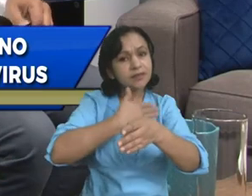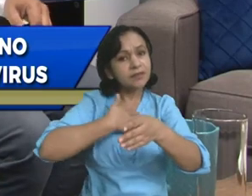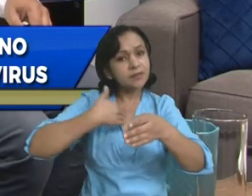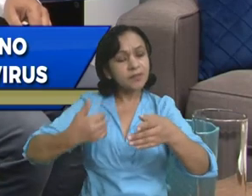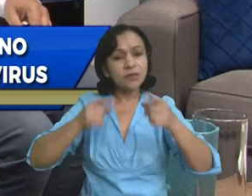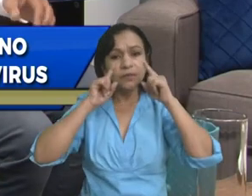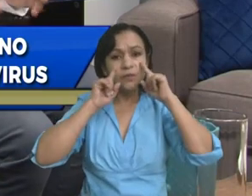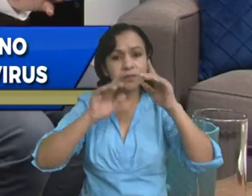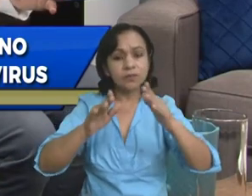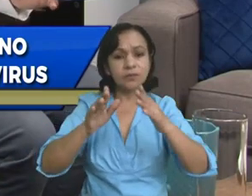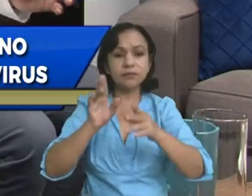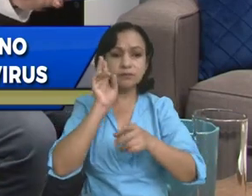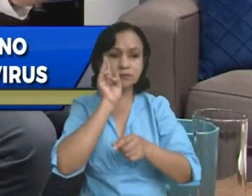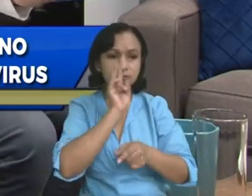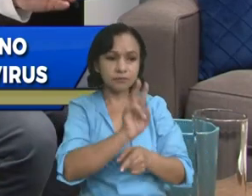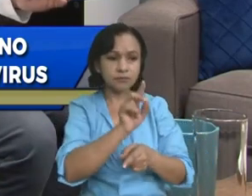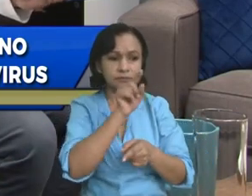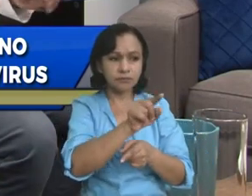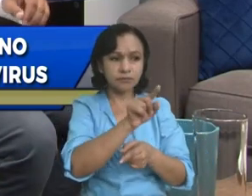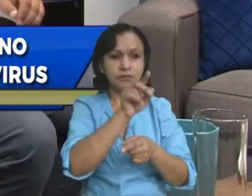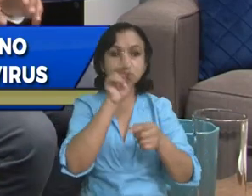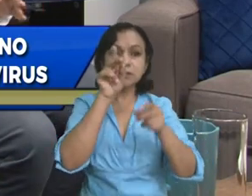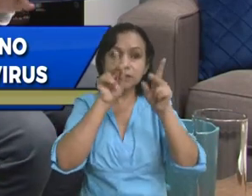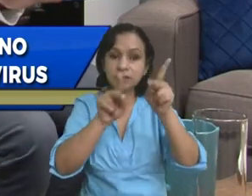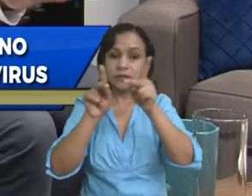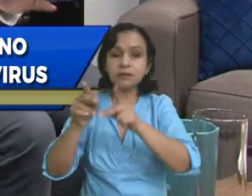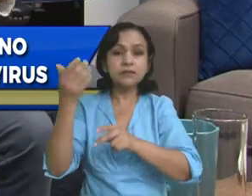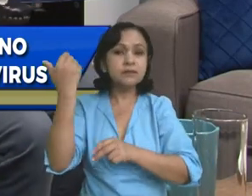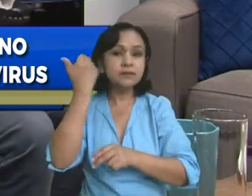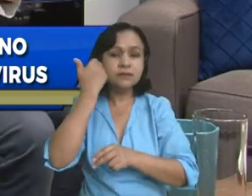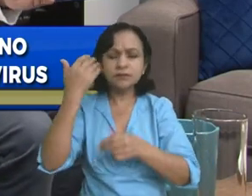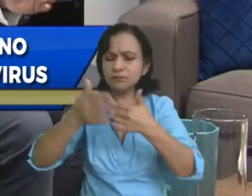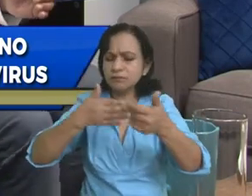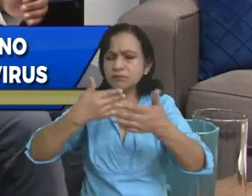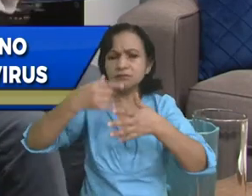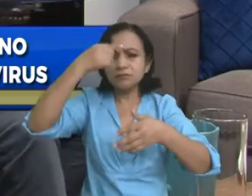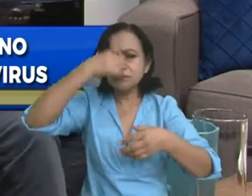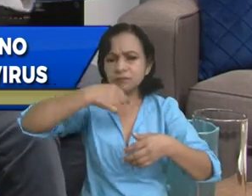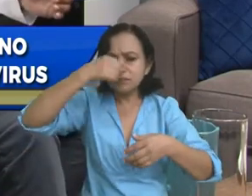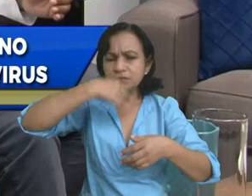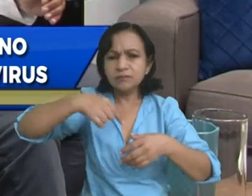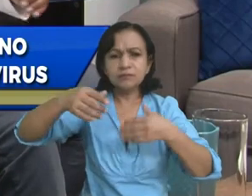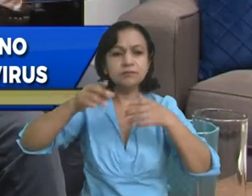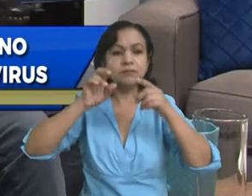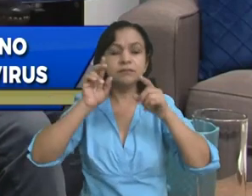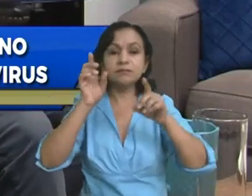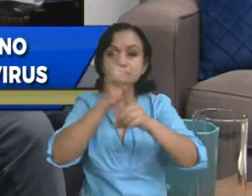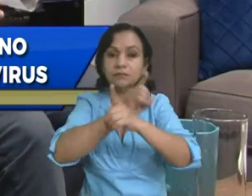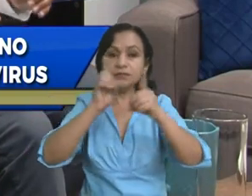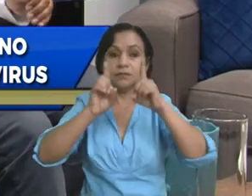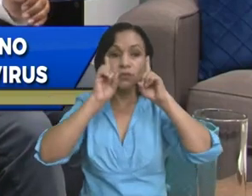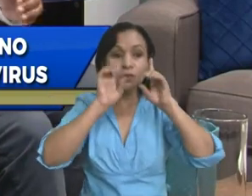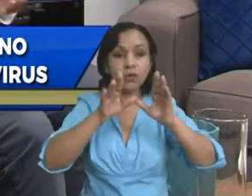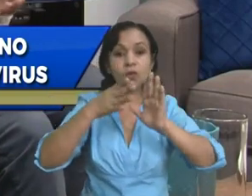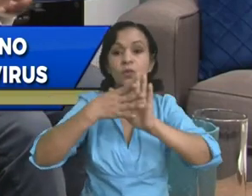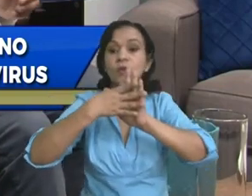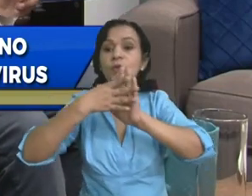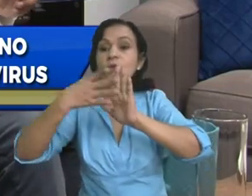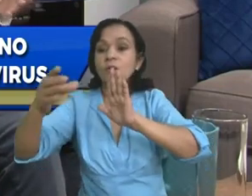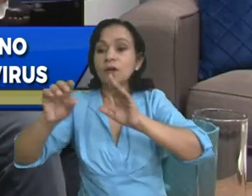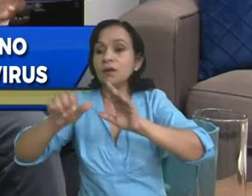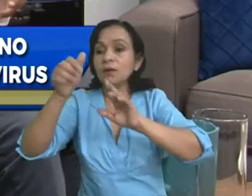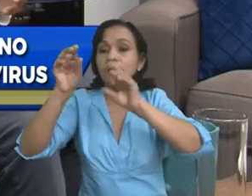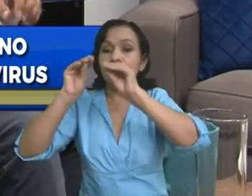identificar los casos positivos, es decir, los casos con enfermedades respiratorias de cualquier tipo, deben protegerse para no transmitirla. Todas